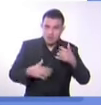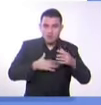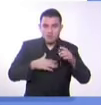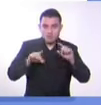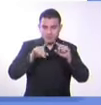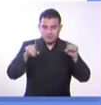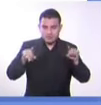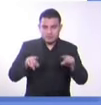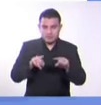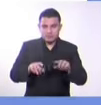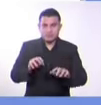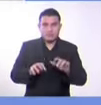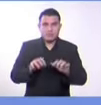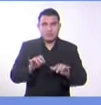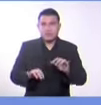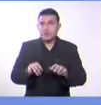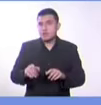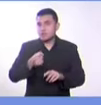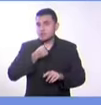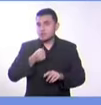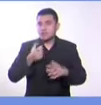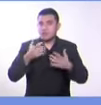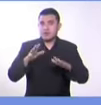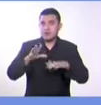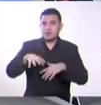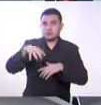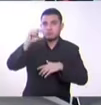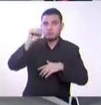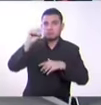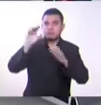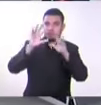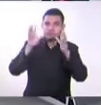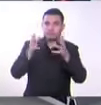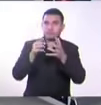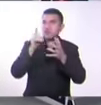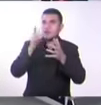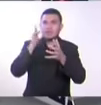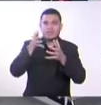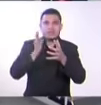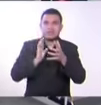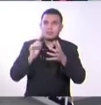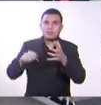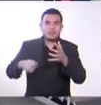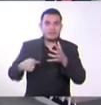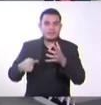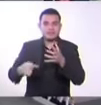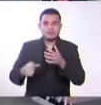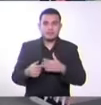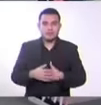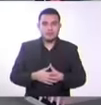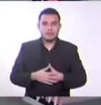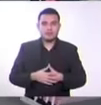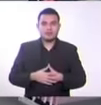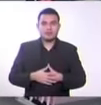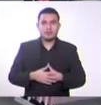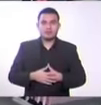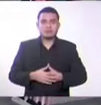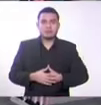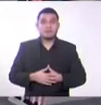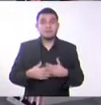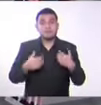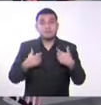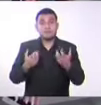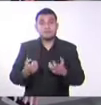computadora, pero esa información que yo ya subí en la red, Luis, esa ya quedó para siempre. Por eso es que hay que tener